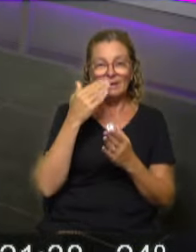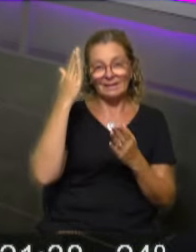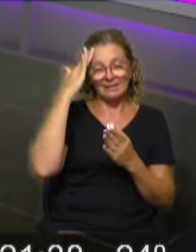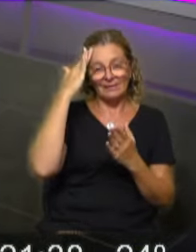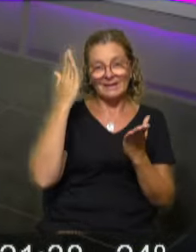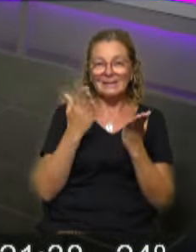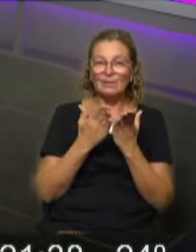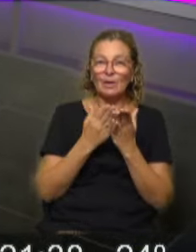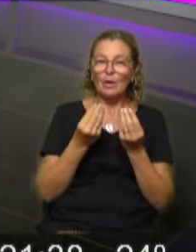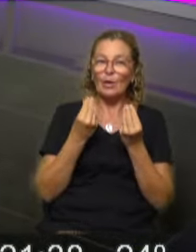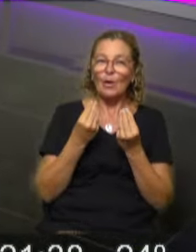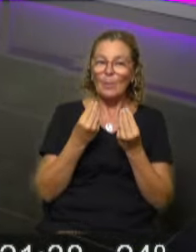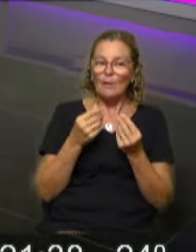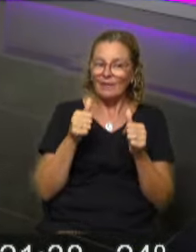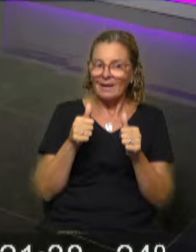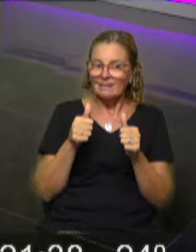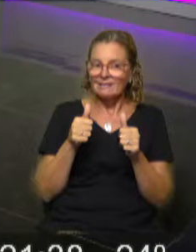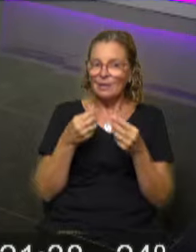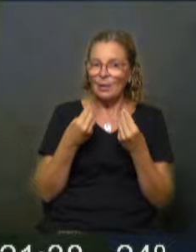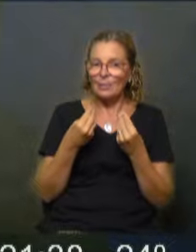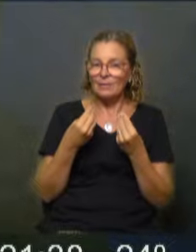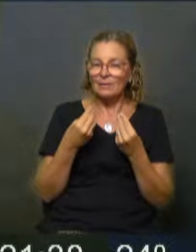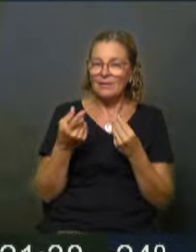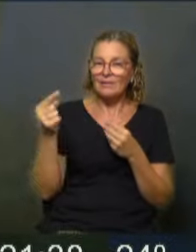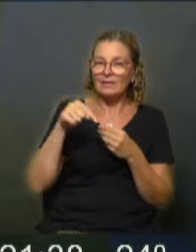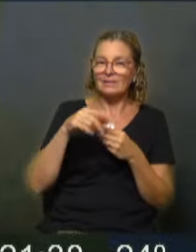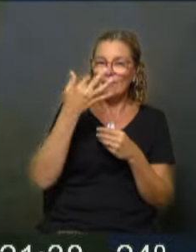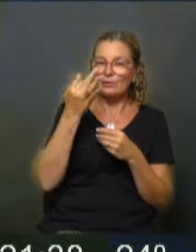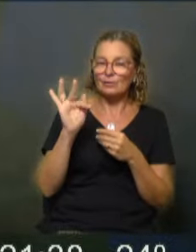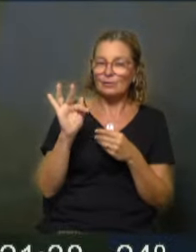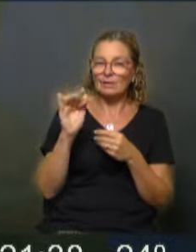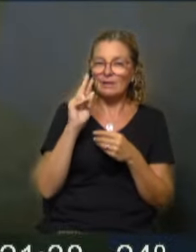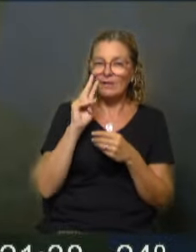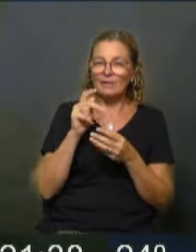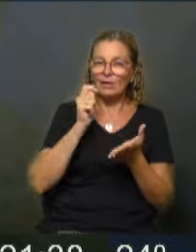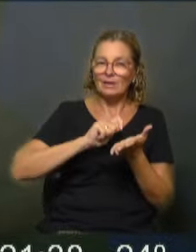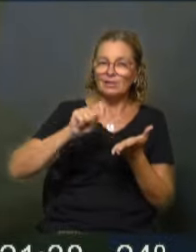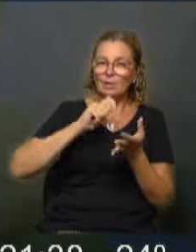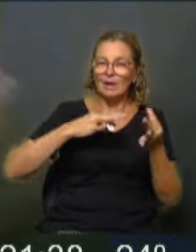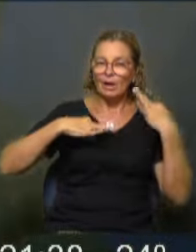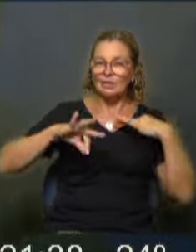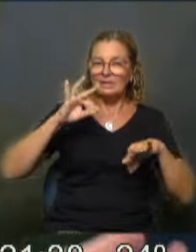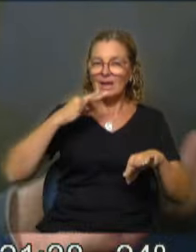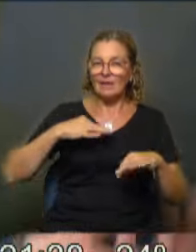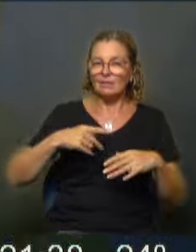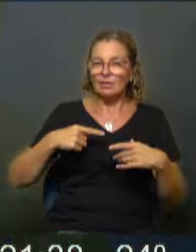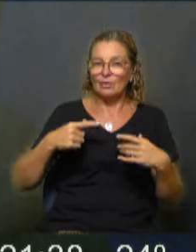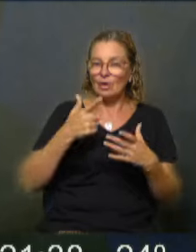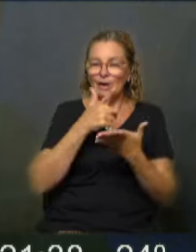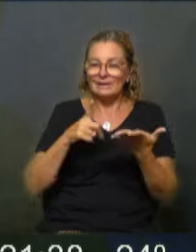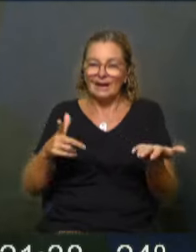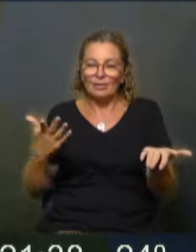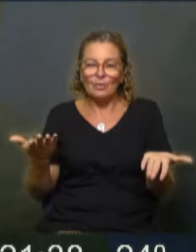estás estudiando, cómo te está yendo y qué vendrá para el futuro, si tiene que ver con la escritura, con el teatro, si tiene que ver con la